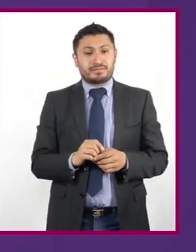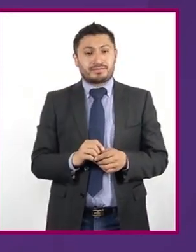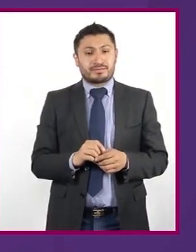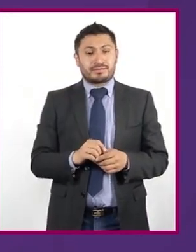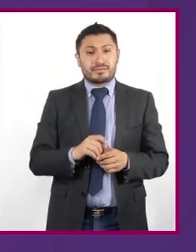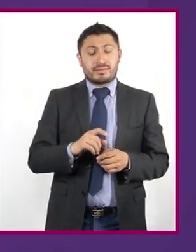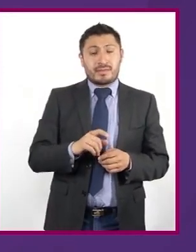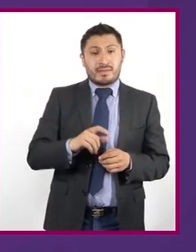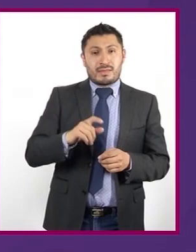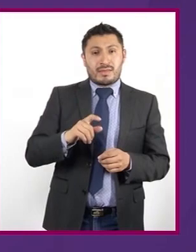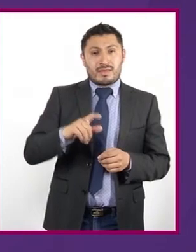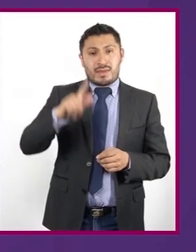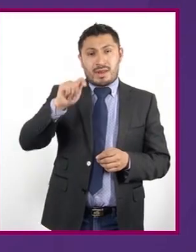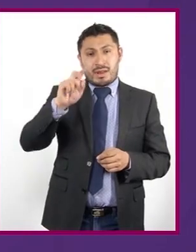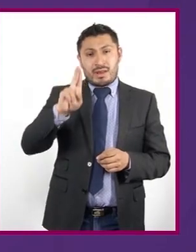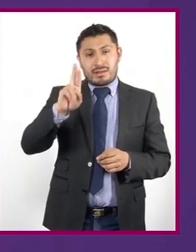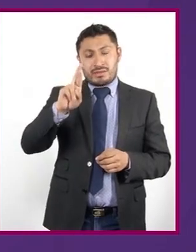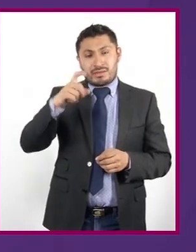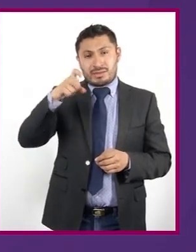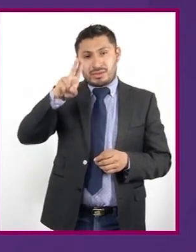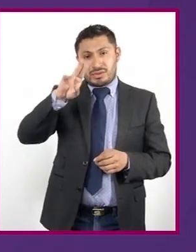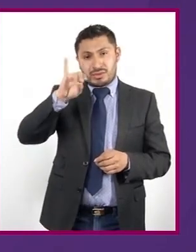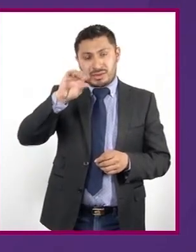y Turquía.